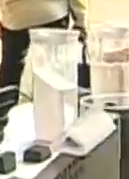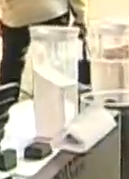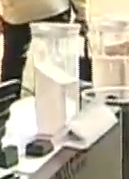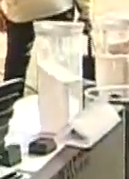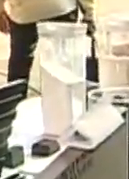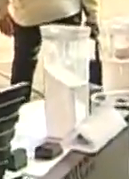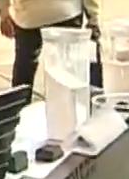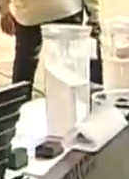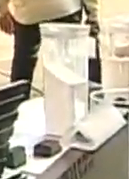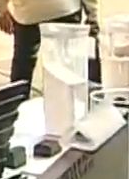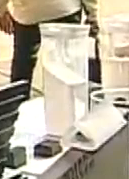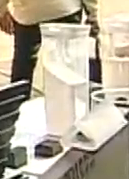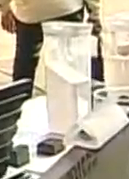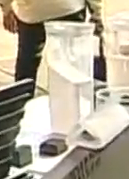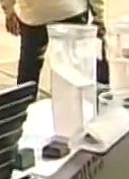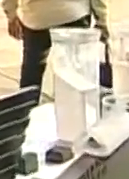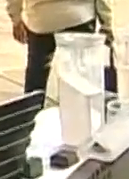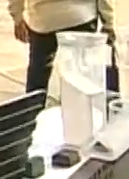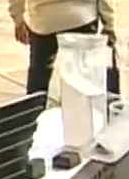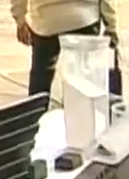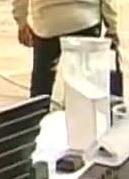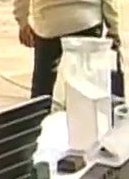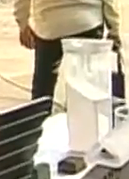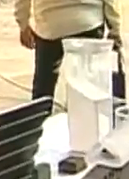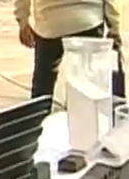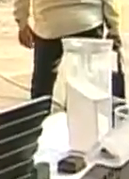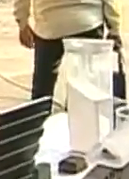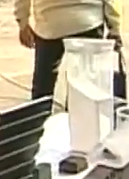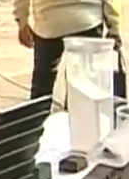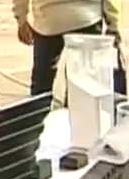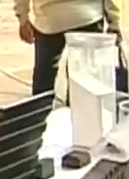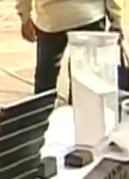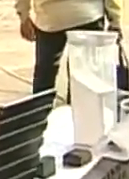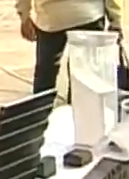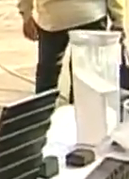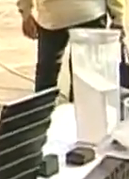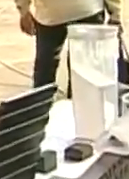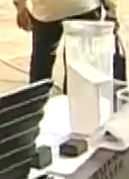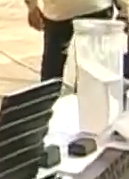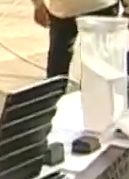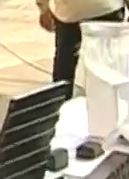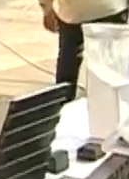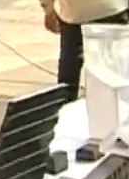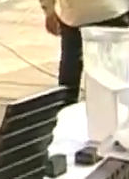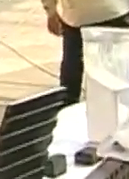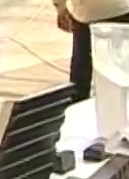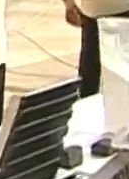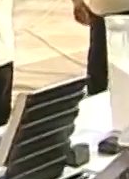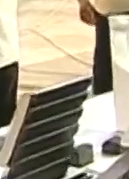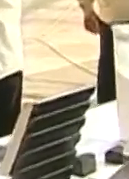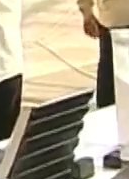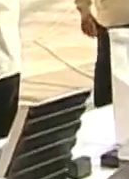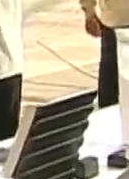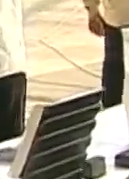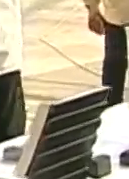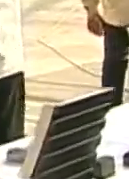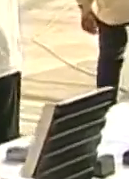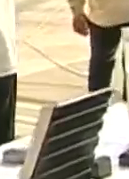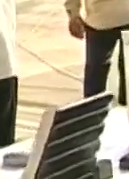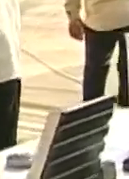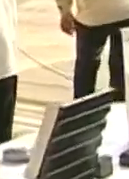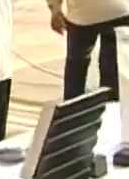la clase Obrera tiene que hacer y pensar más allá de sí mismo para satisfacer